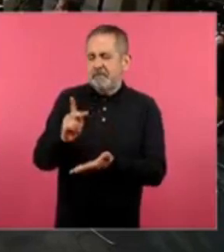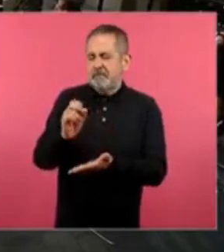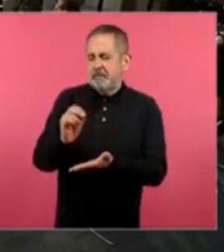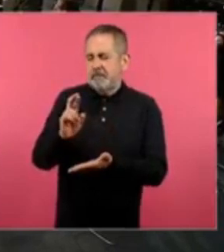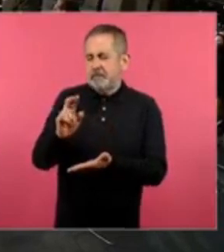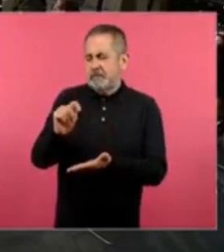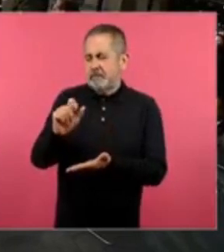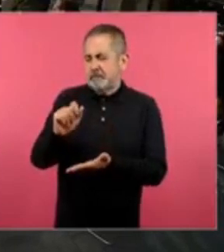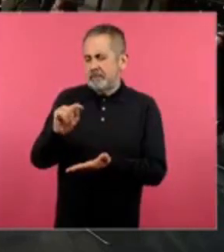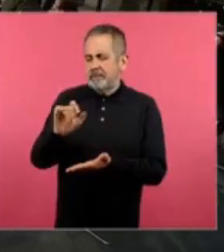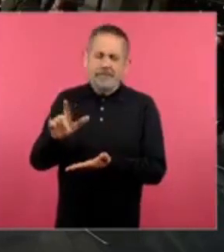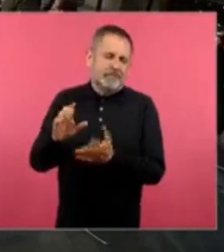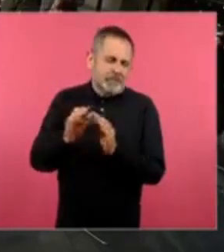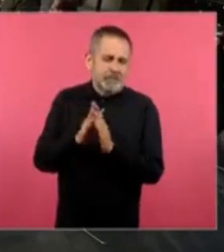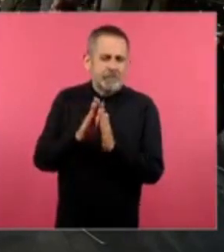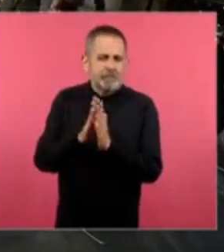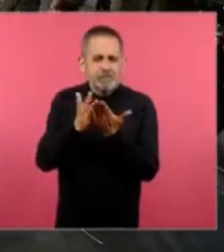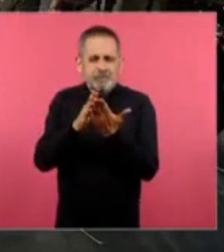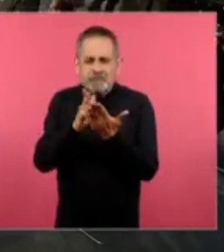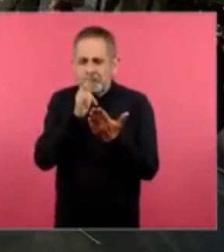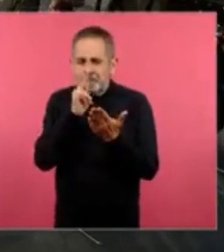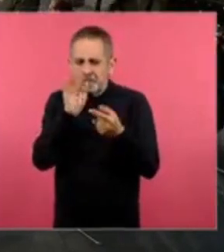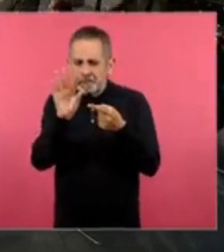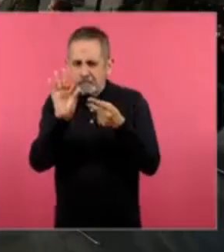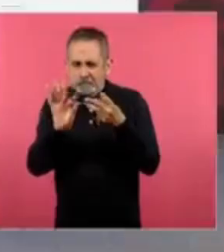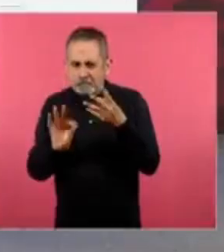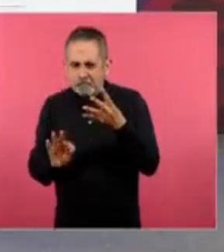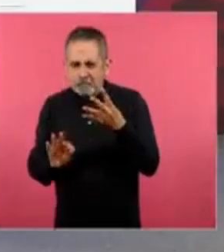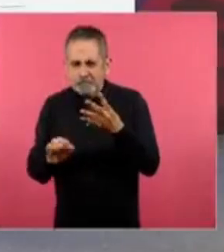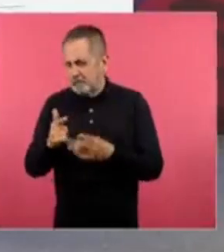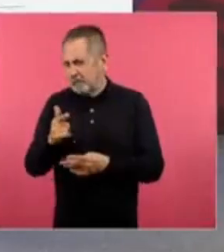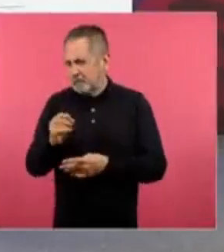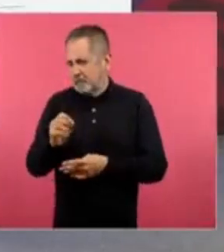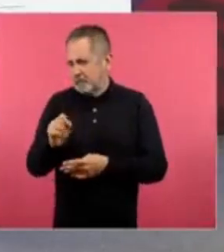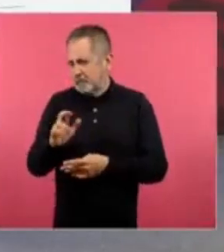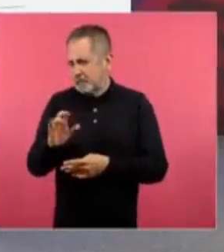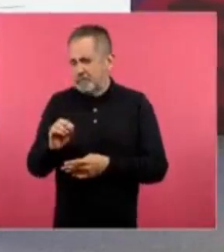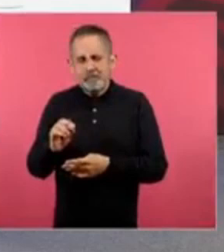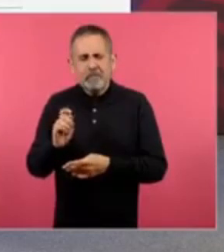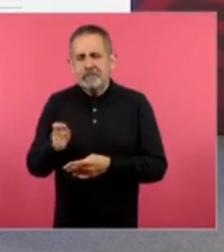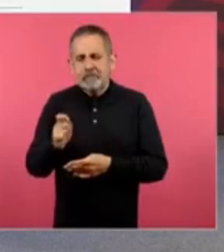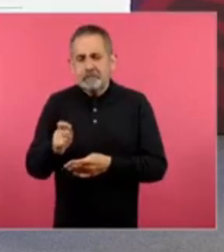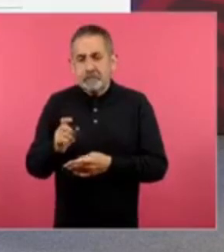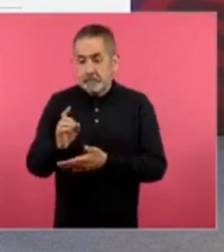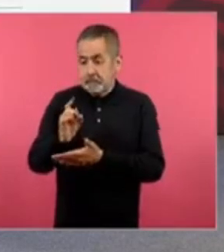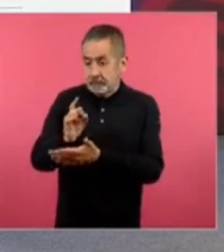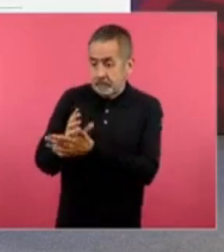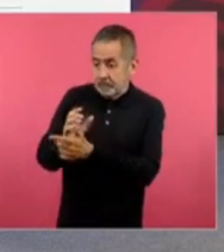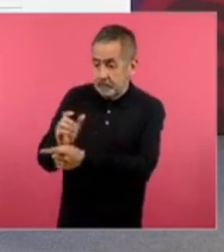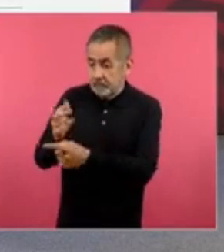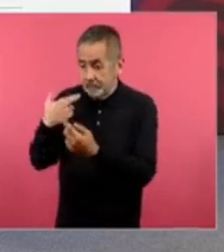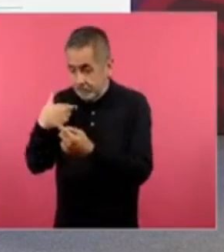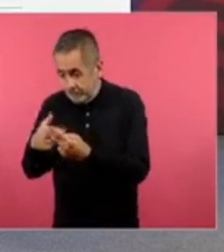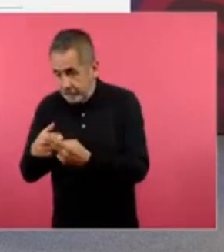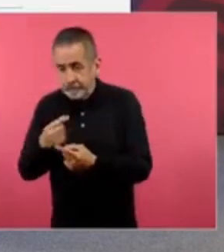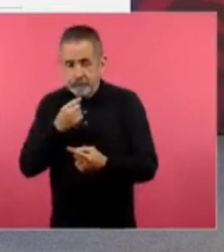o glosario móvil, porque aparte de que no solo es para los maestros ni para los niños, también